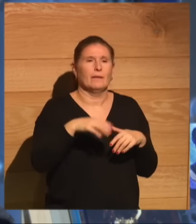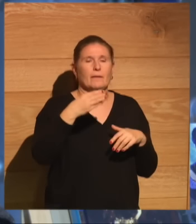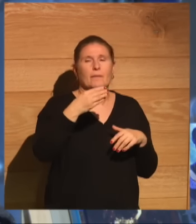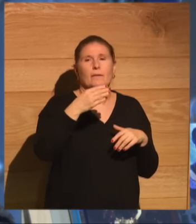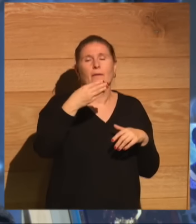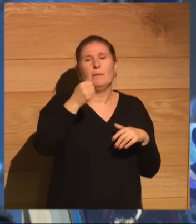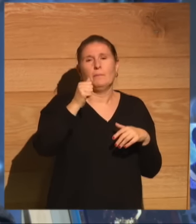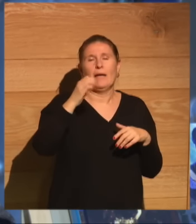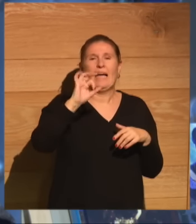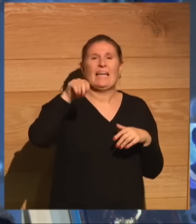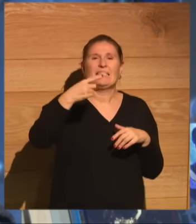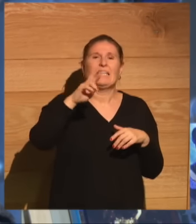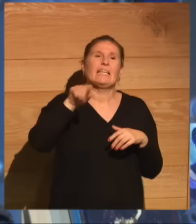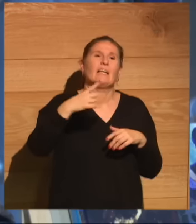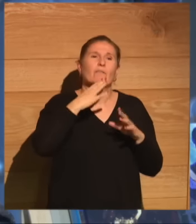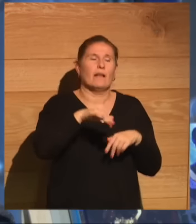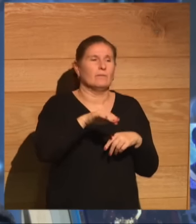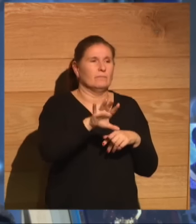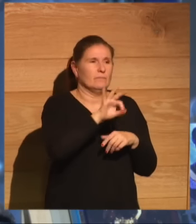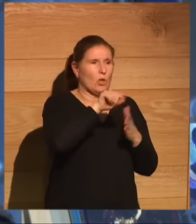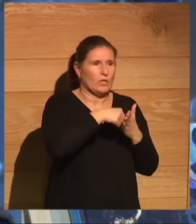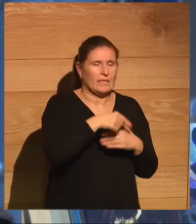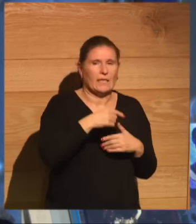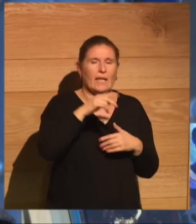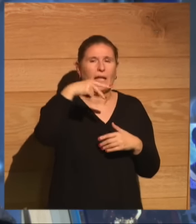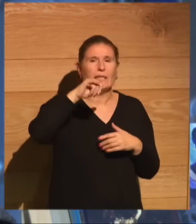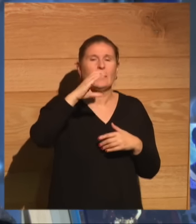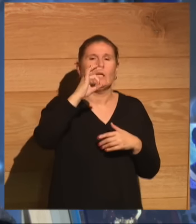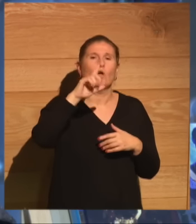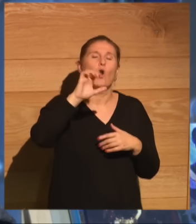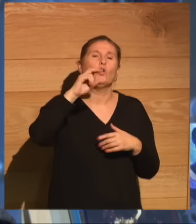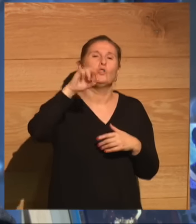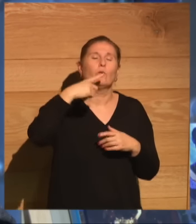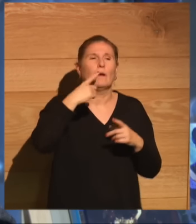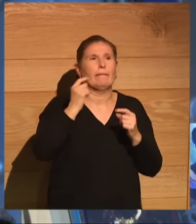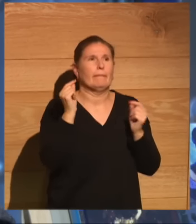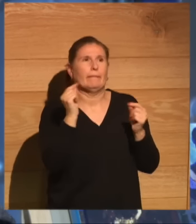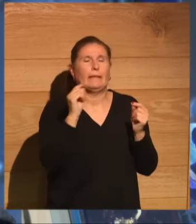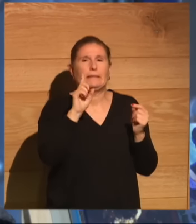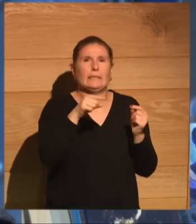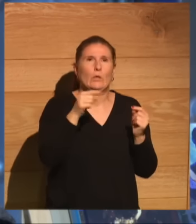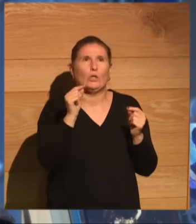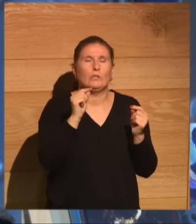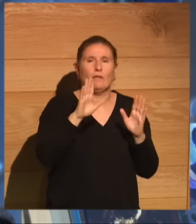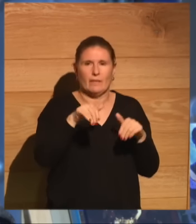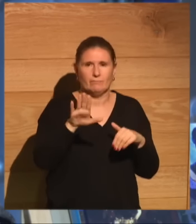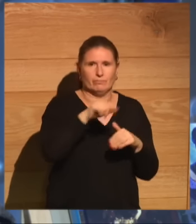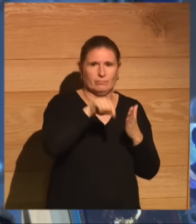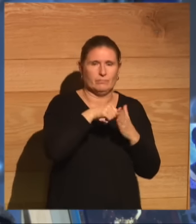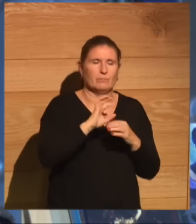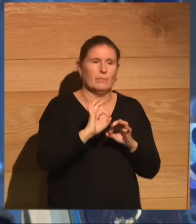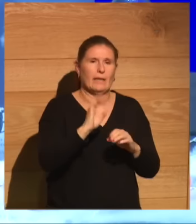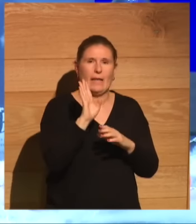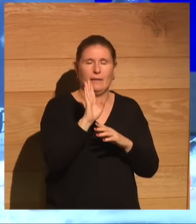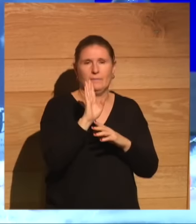a rodar, finalmente fichan a Jack Nicholson después de tiras y aflojas para hacer el personaje del Joker. Era algo